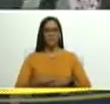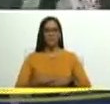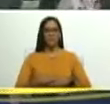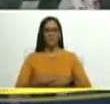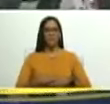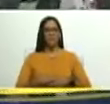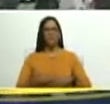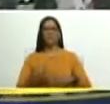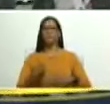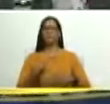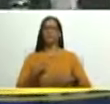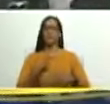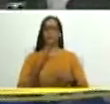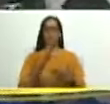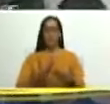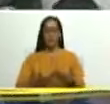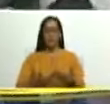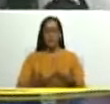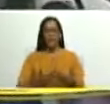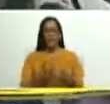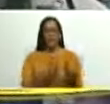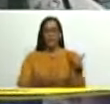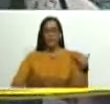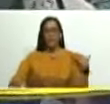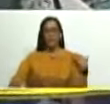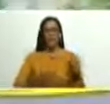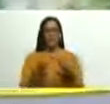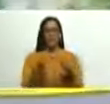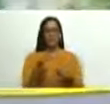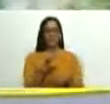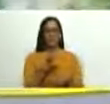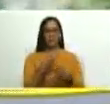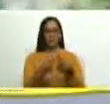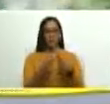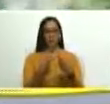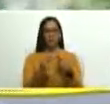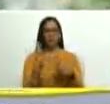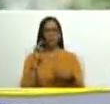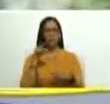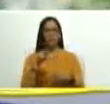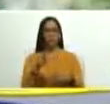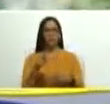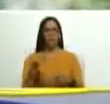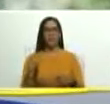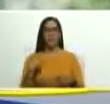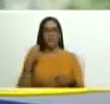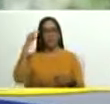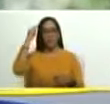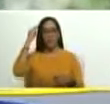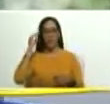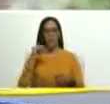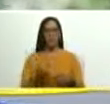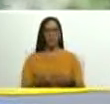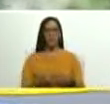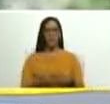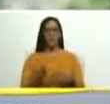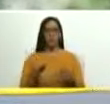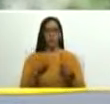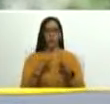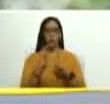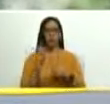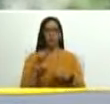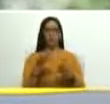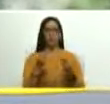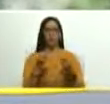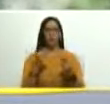Yo me voy a permitir, presidente, entre tantas cosas que usted tiene en su memoria. Yo lo conozco a usted hace